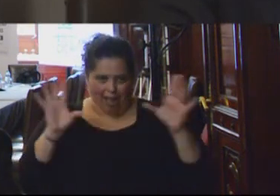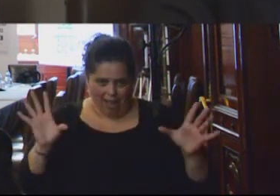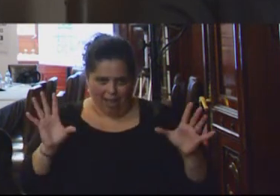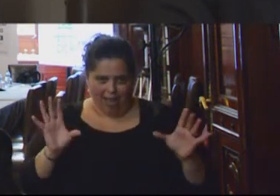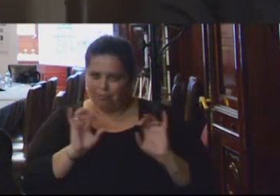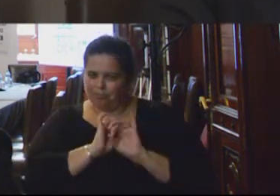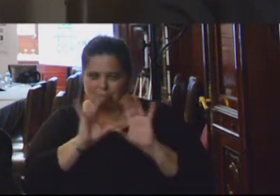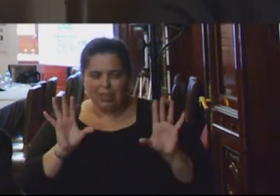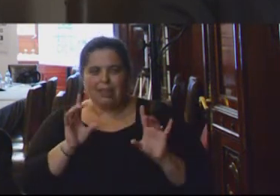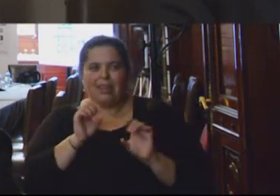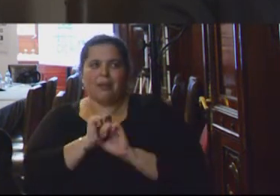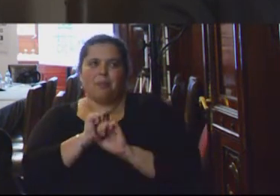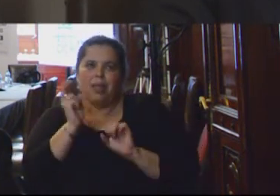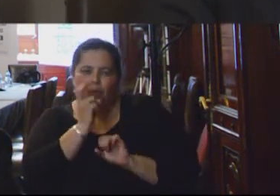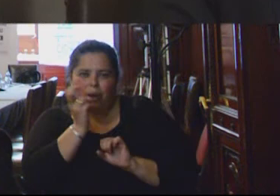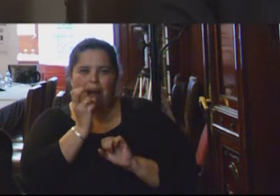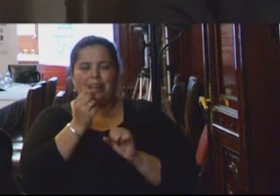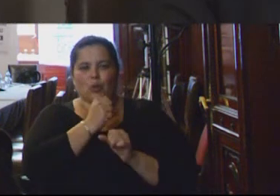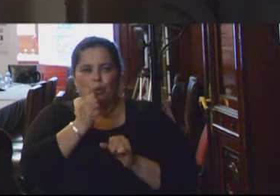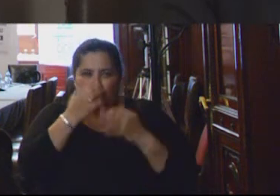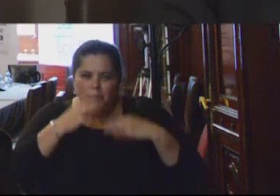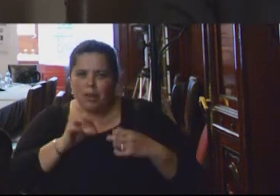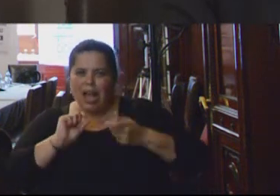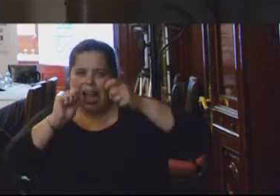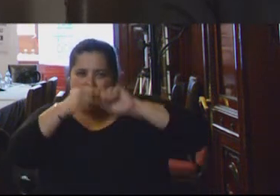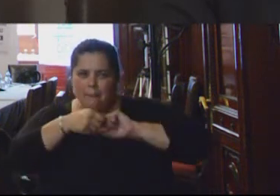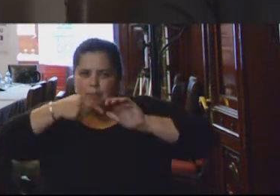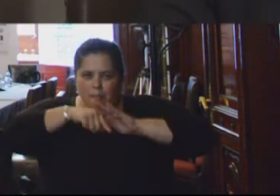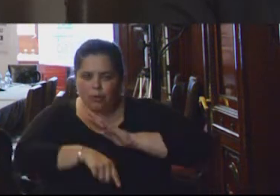estructurales tendientes a garantizar plenamente